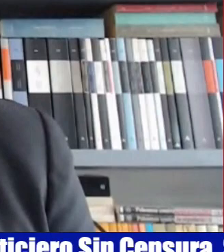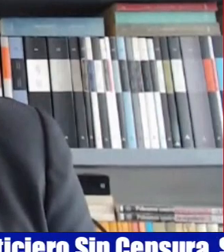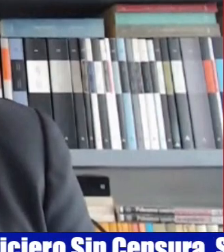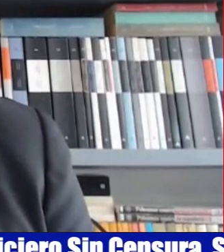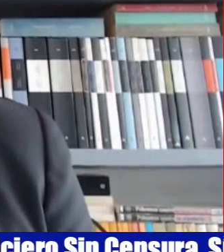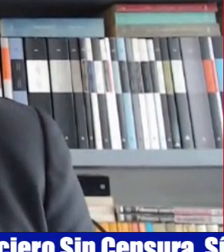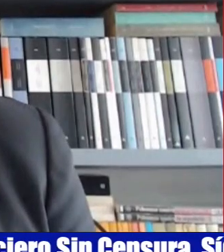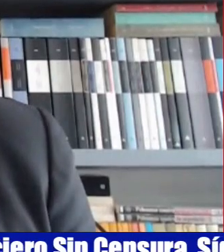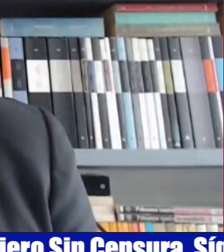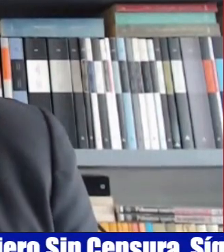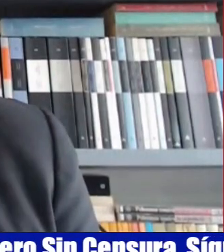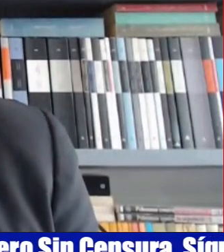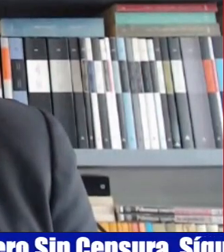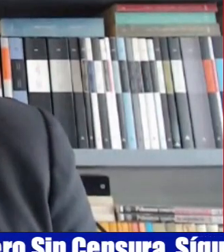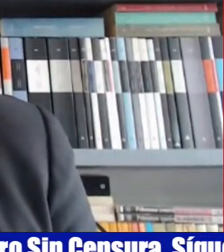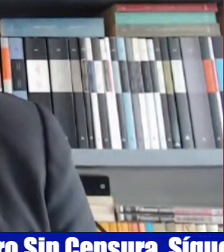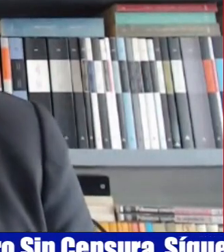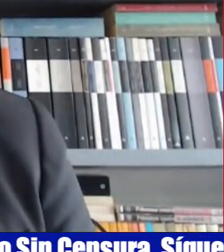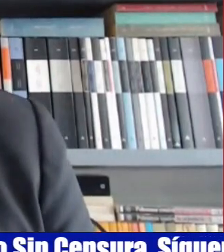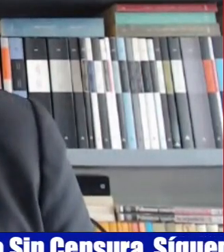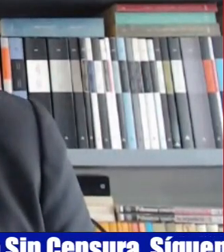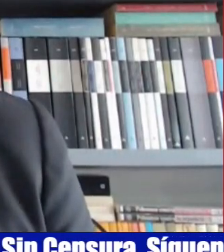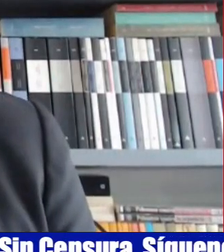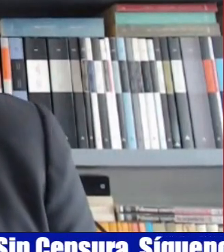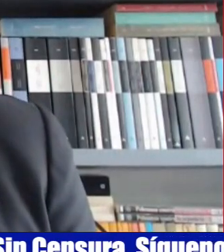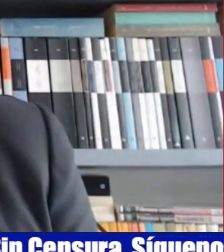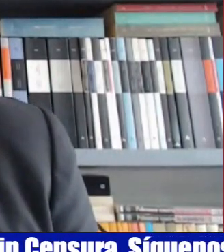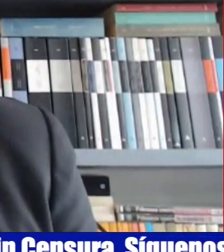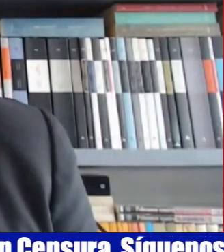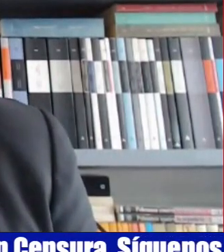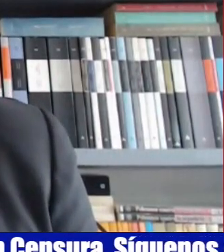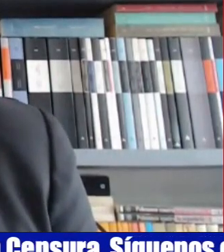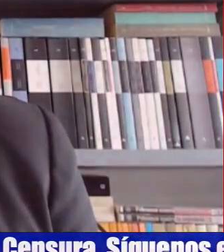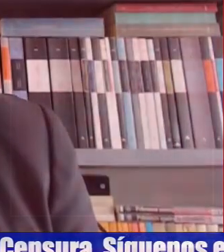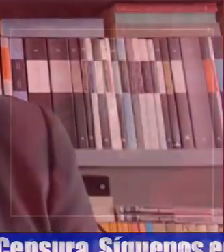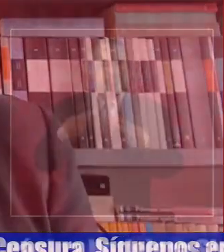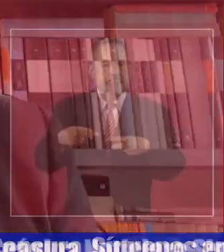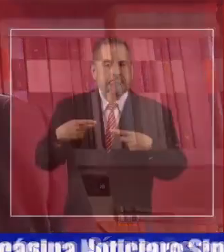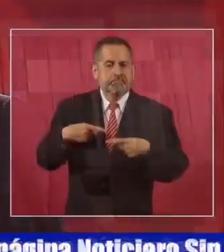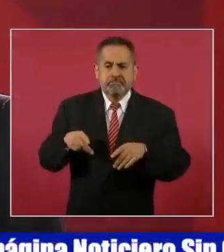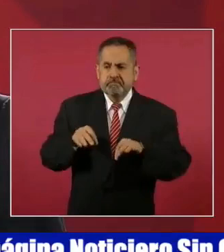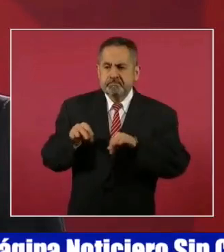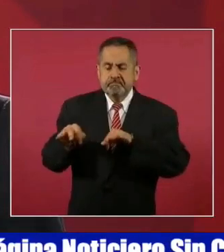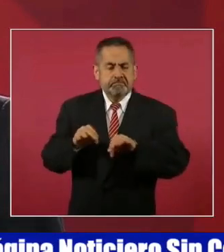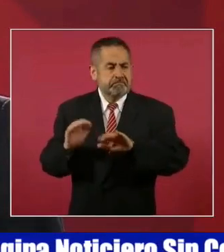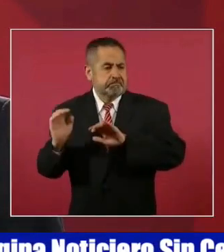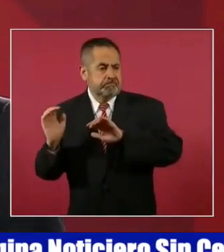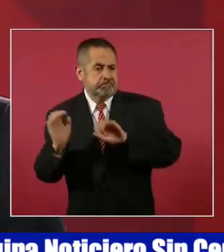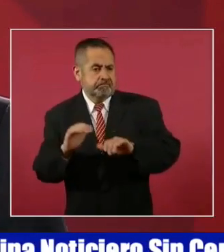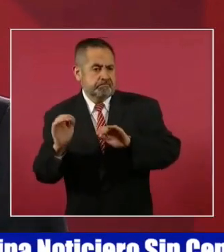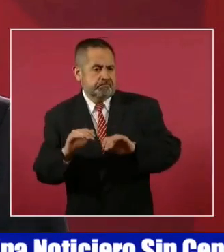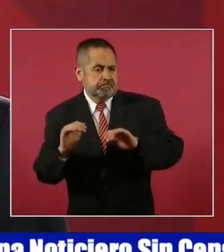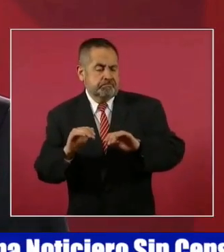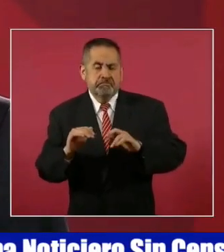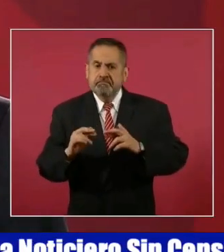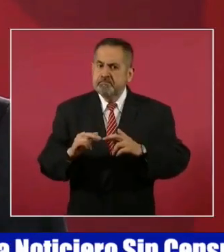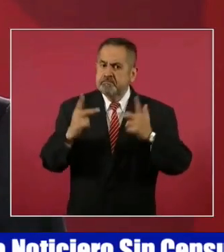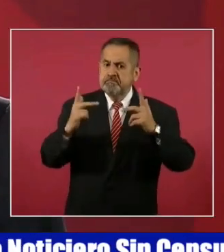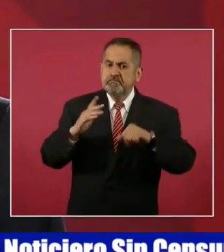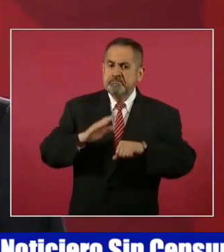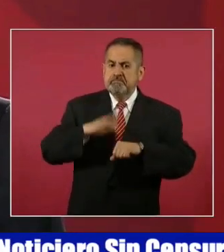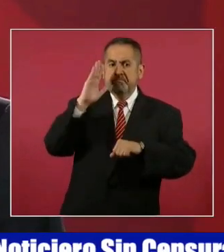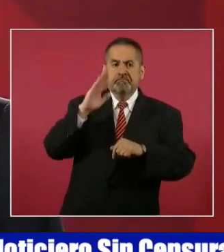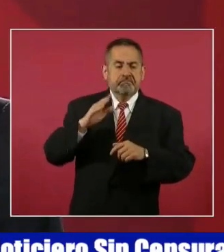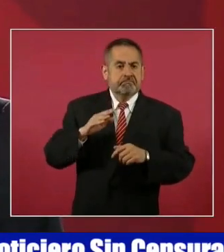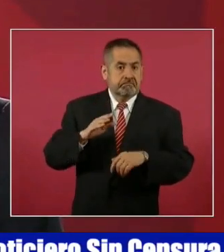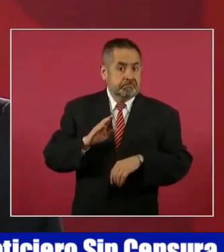López Obrador dice, ¿usted sabe cuánto dinero se llevan todos estos personajes que están en contra